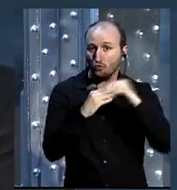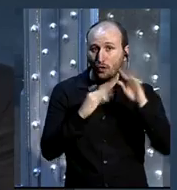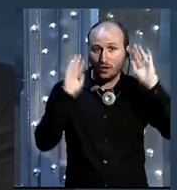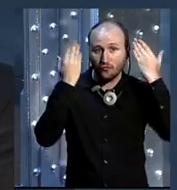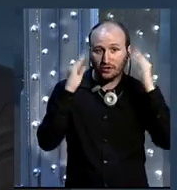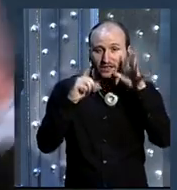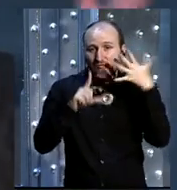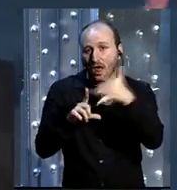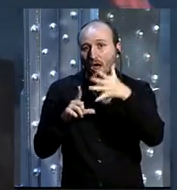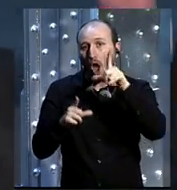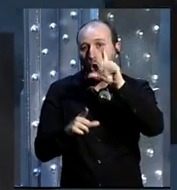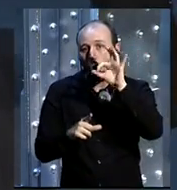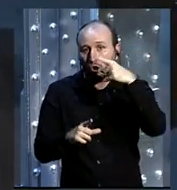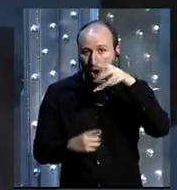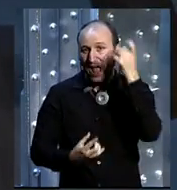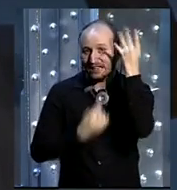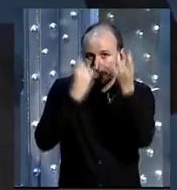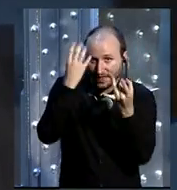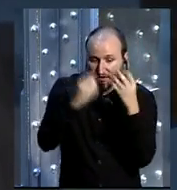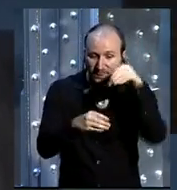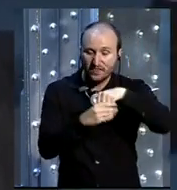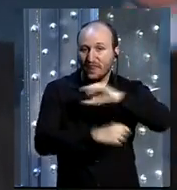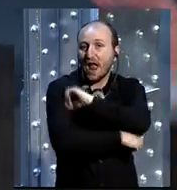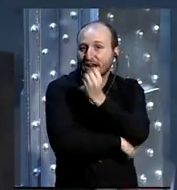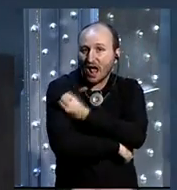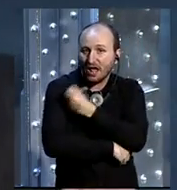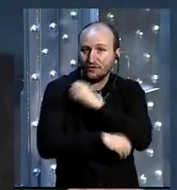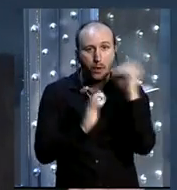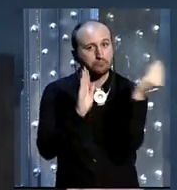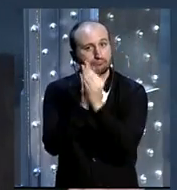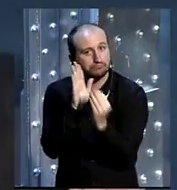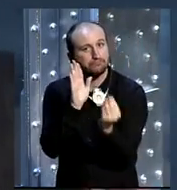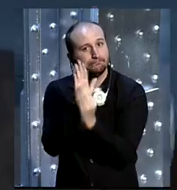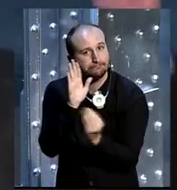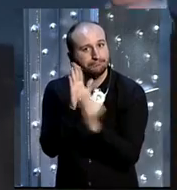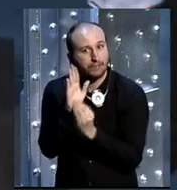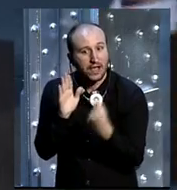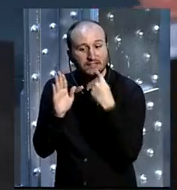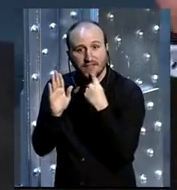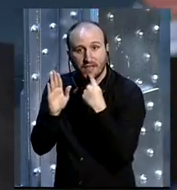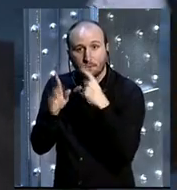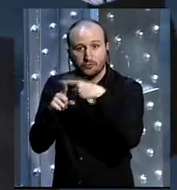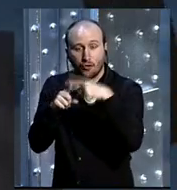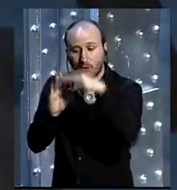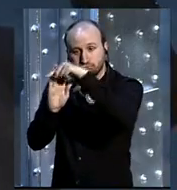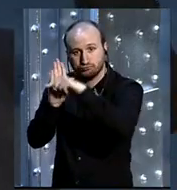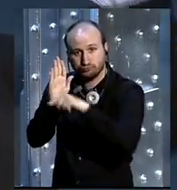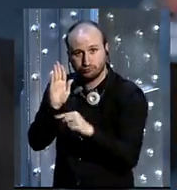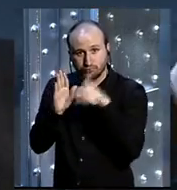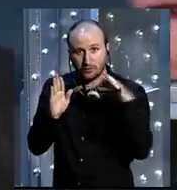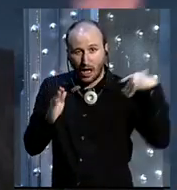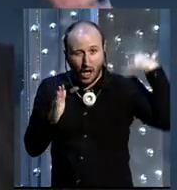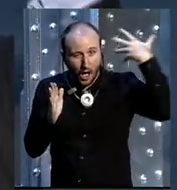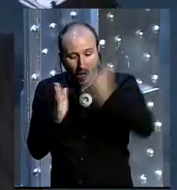de actividad. Y este log de actividad o registro de actividad dice todas las actividades que hemos llevado a cabo en el servicio y podemos